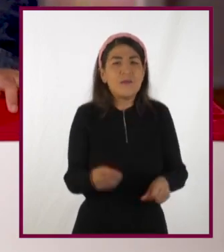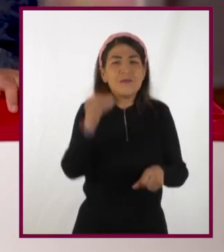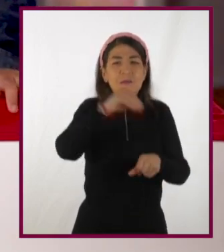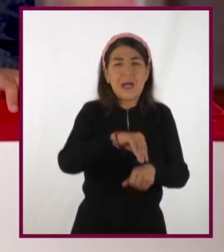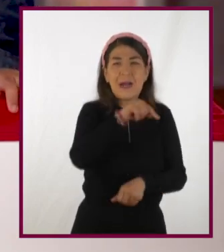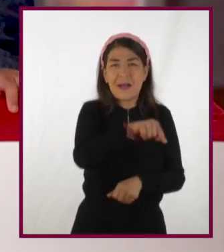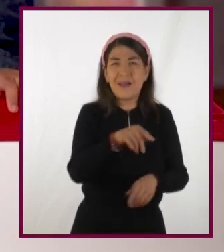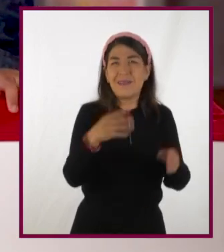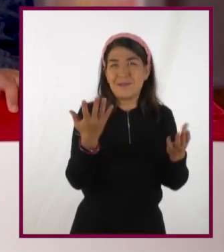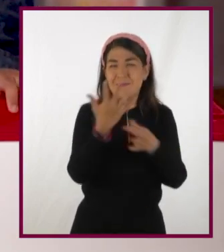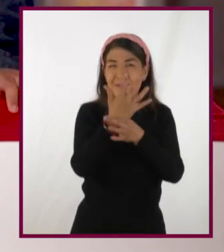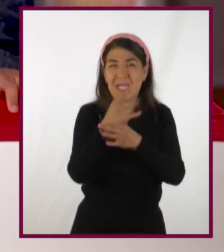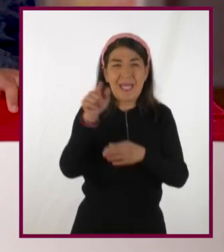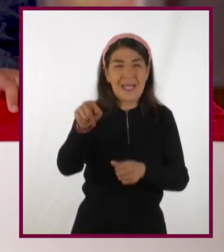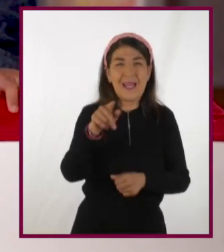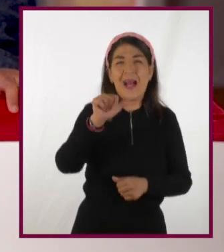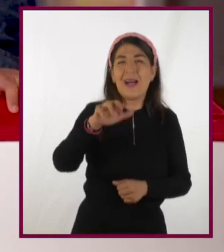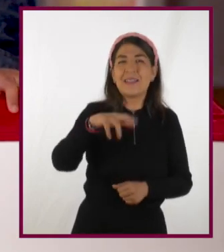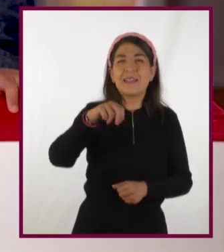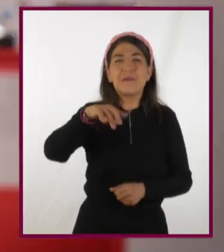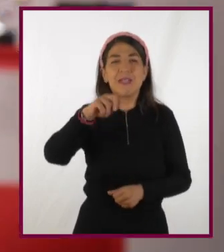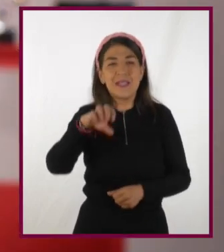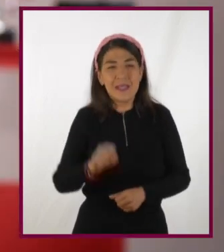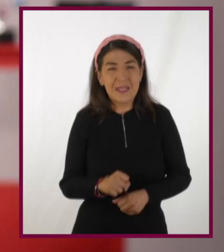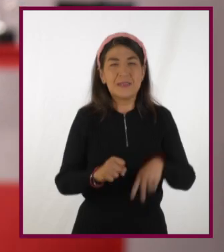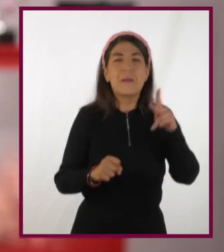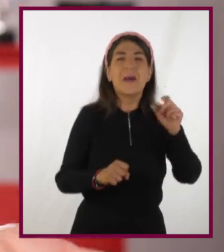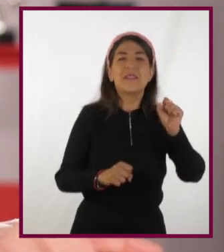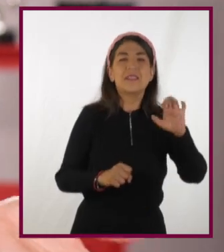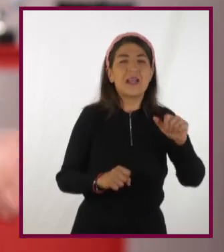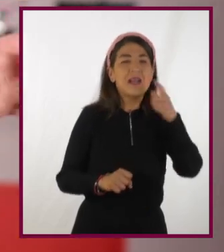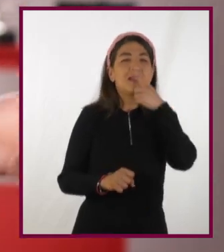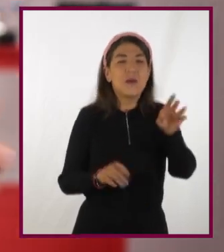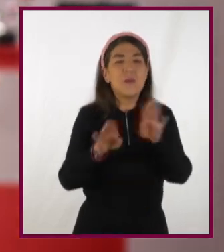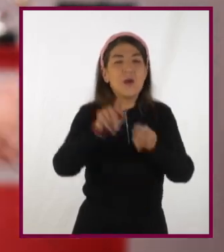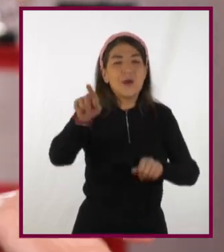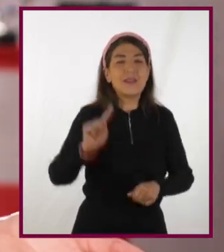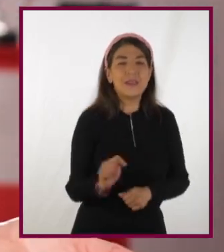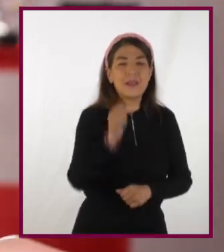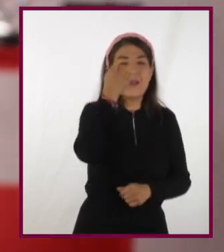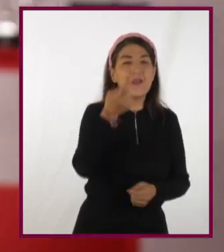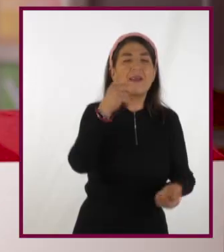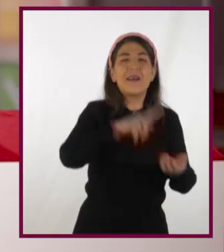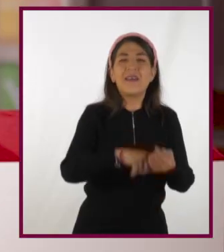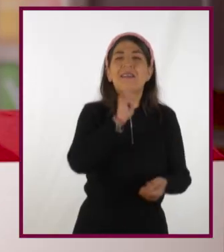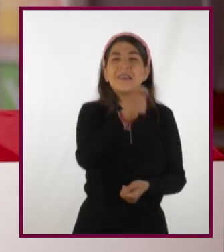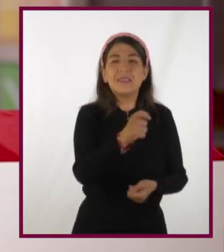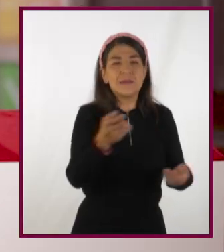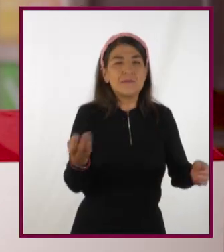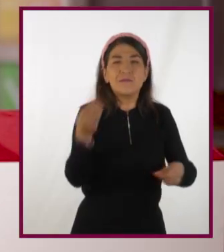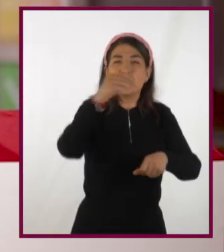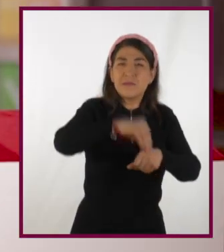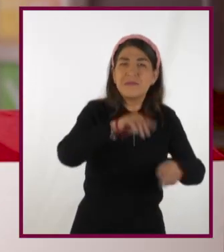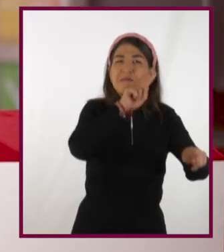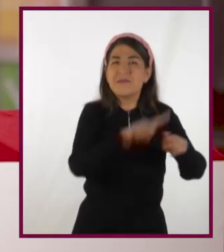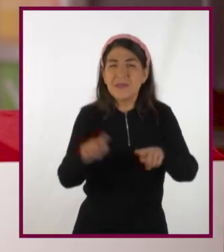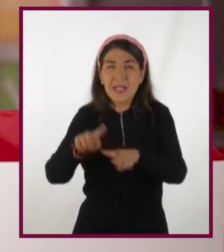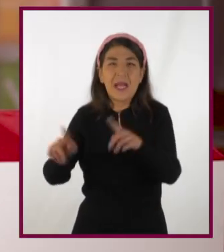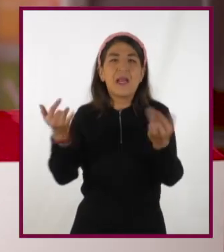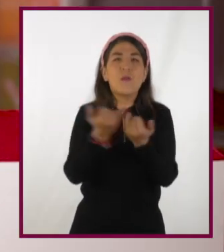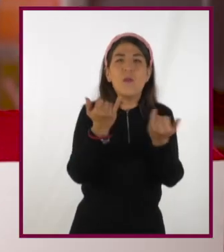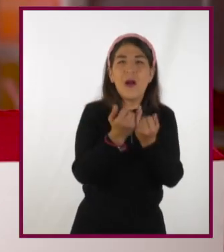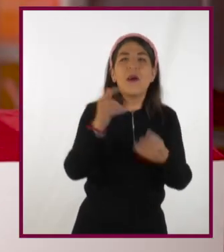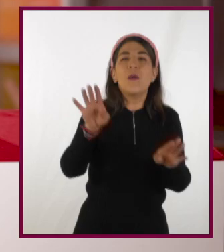única aplicación de los principios de Arquímedes y de Pascal, ¿no? La tecnología derivada de estos principios no solo tiene aplicaciones en los